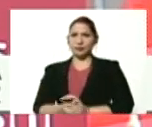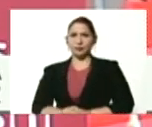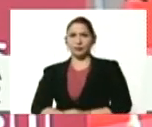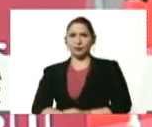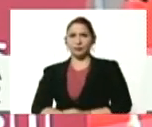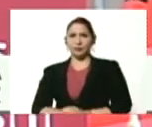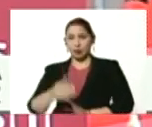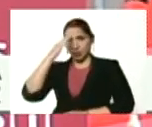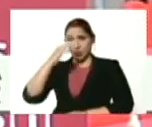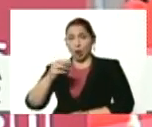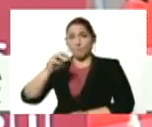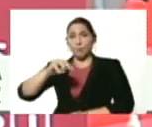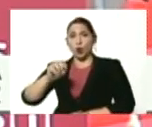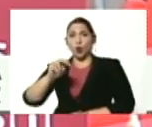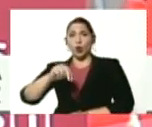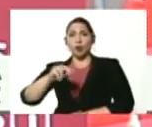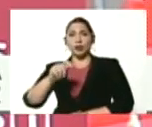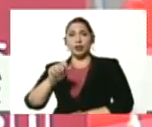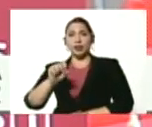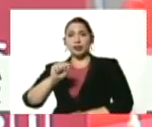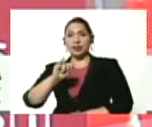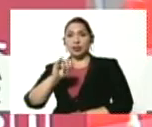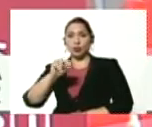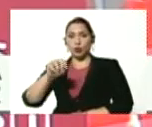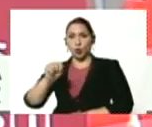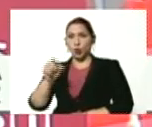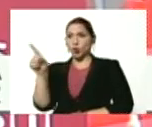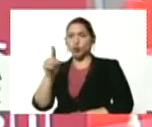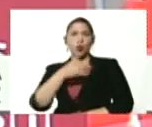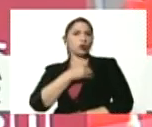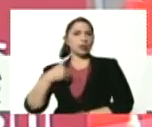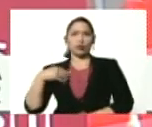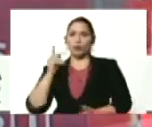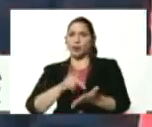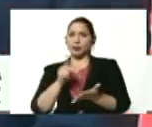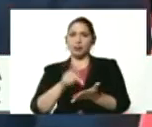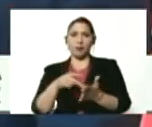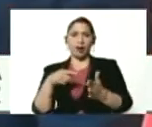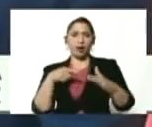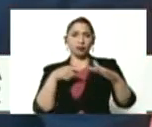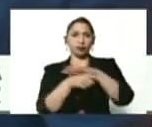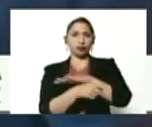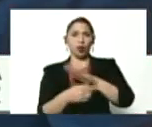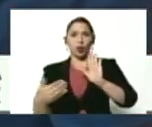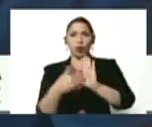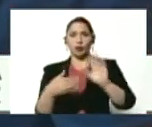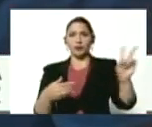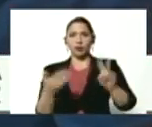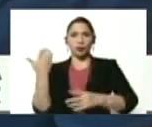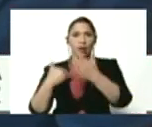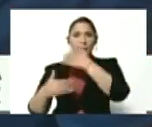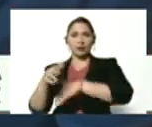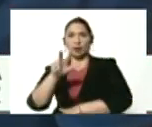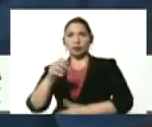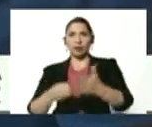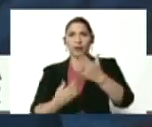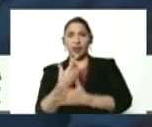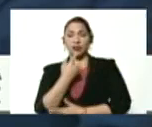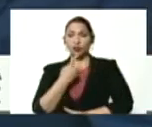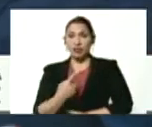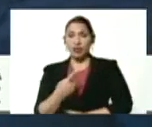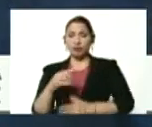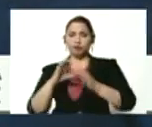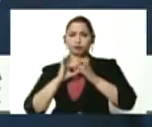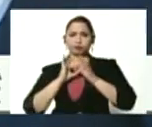teniente Montesino, que se negó a participar en la incursión del pasado 3 de mayo. Señala la